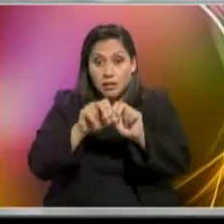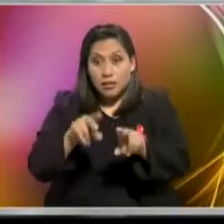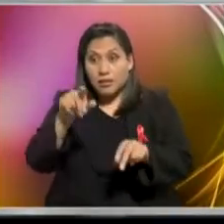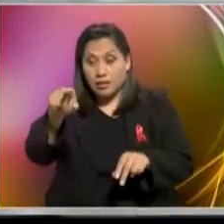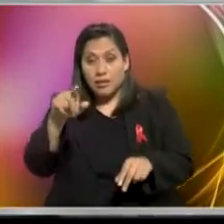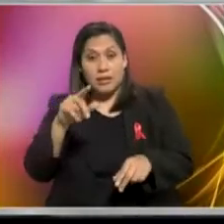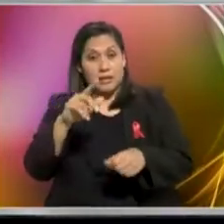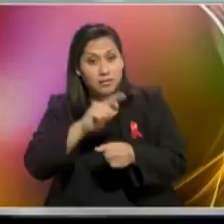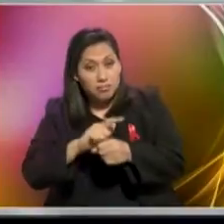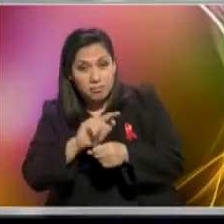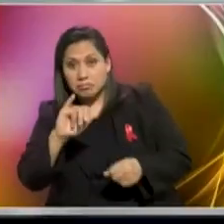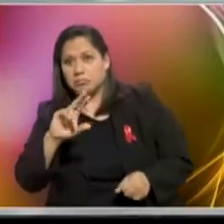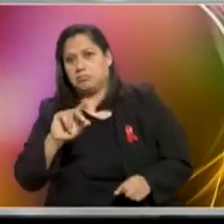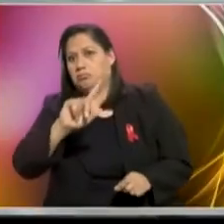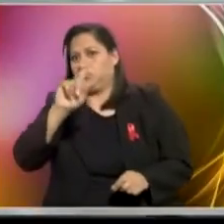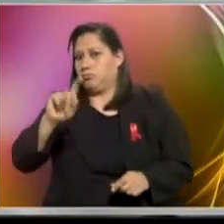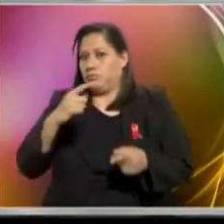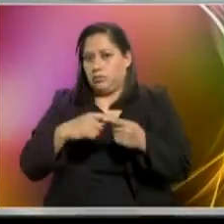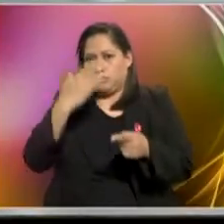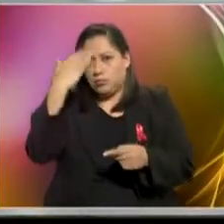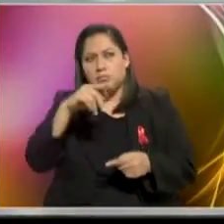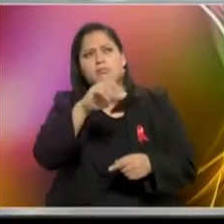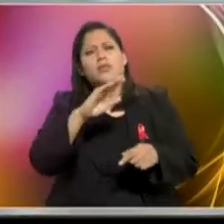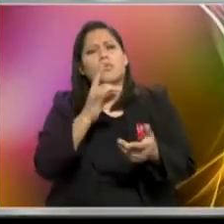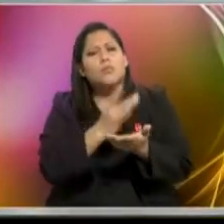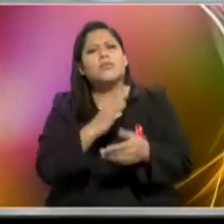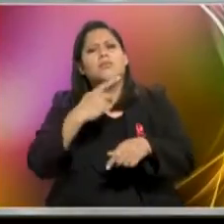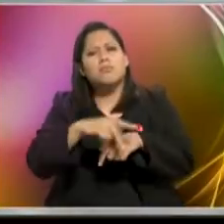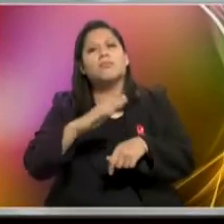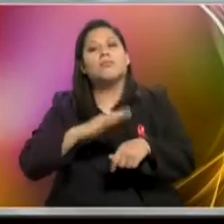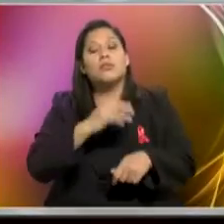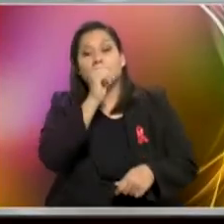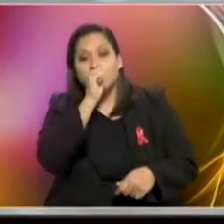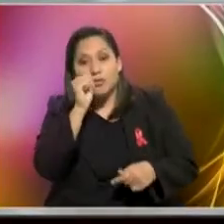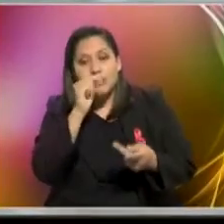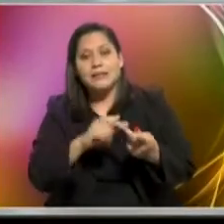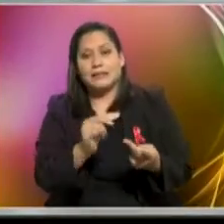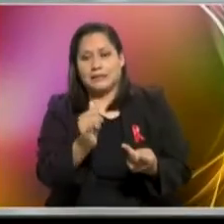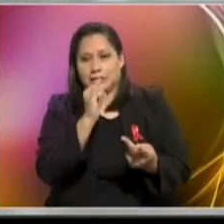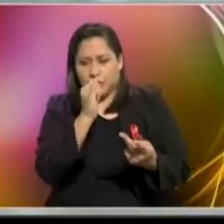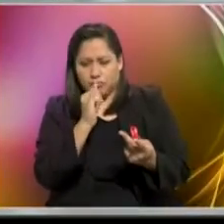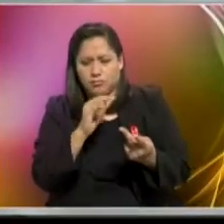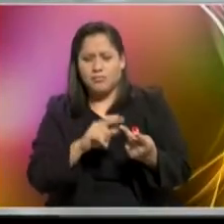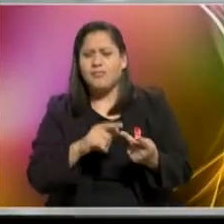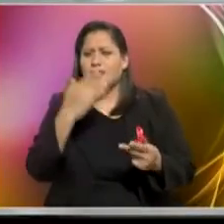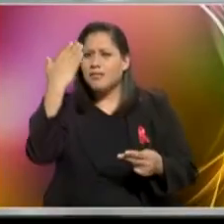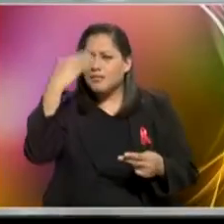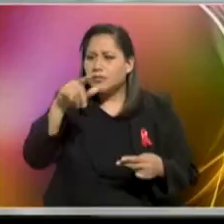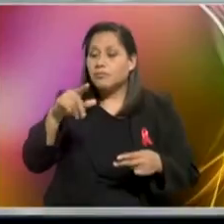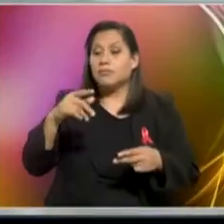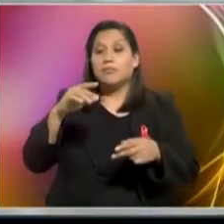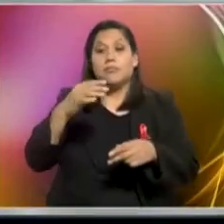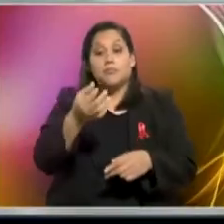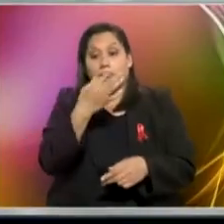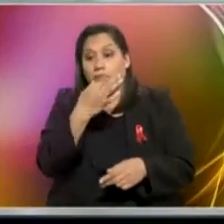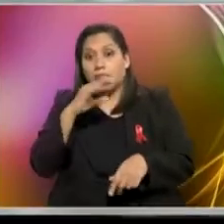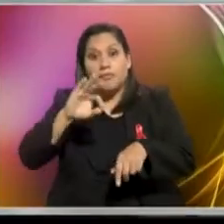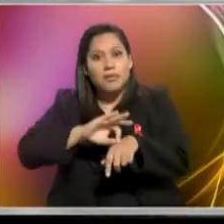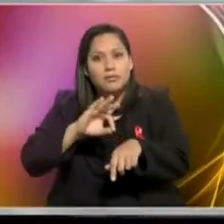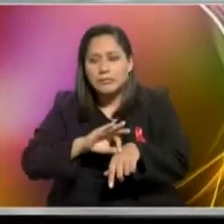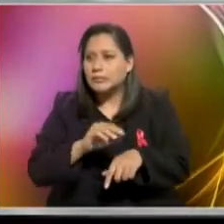es. Nada más Sí. tuvo una relación riesgosa por cuestión de drogas, de alcohol y etcétera. Sí. Y pues ve que la industria farmacéutica no está